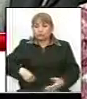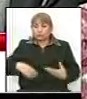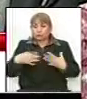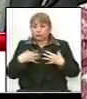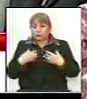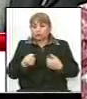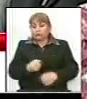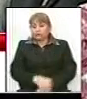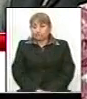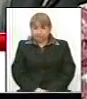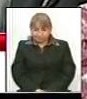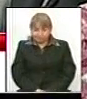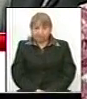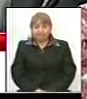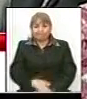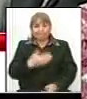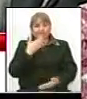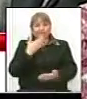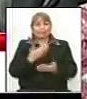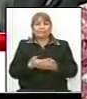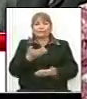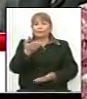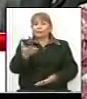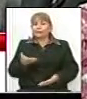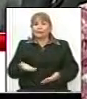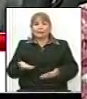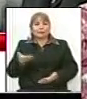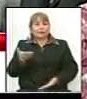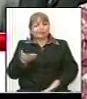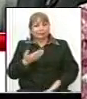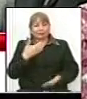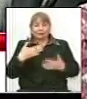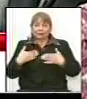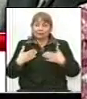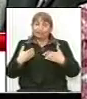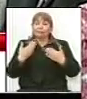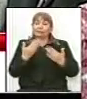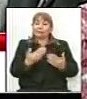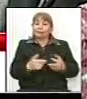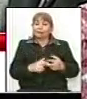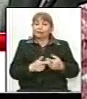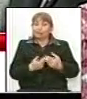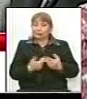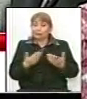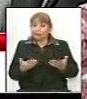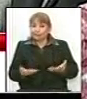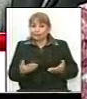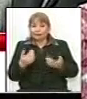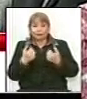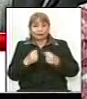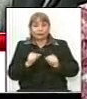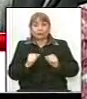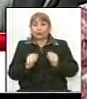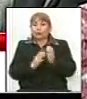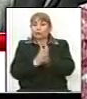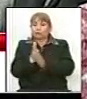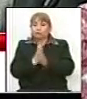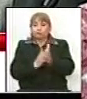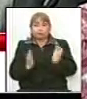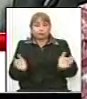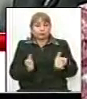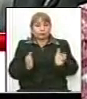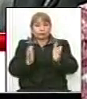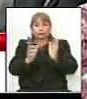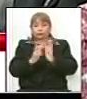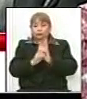¿no? Muchísimas gracias por la invitación y realmente felicito por la iniciativa de tratar de motivar legislación